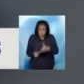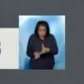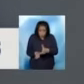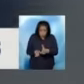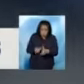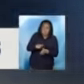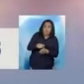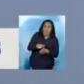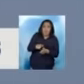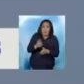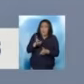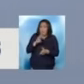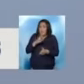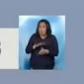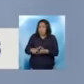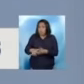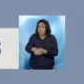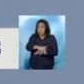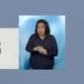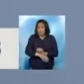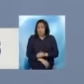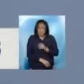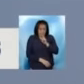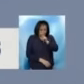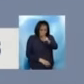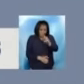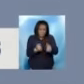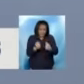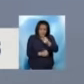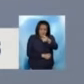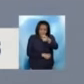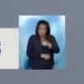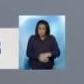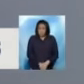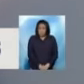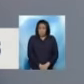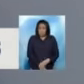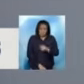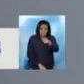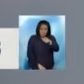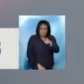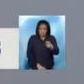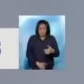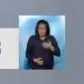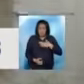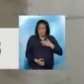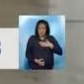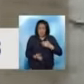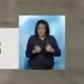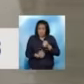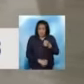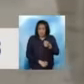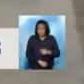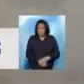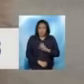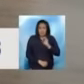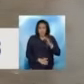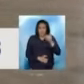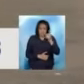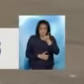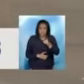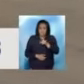camionetas casi por completo. Ahí se ve la camioneta de Fegurri y ahí está la mía. Esta